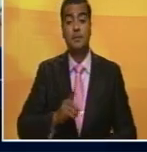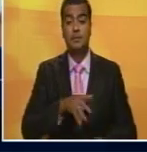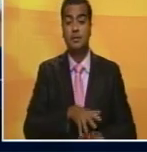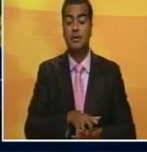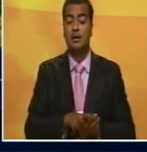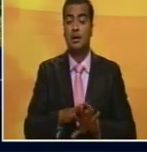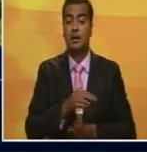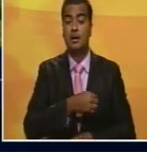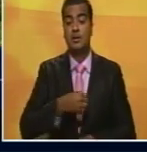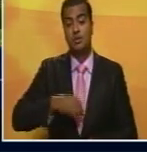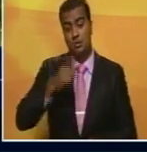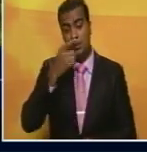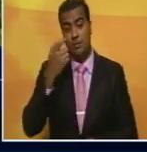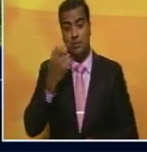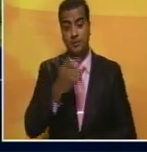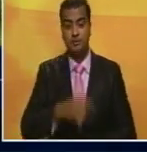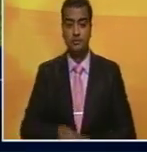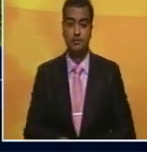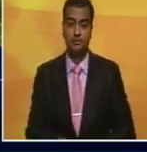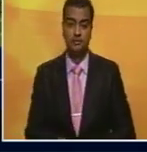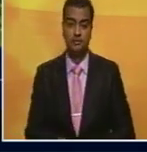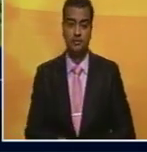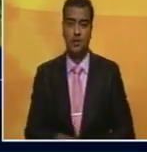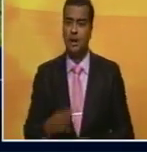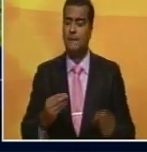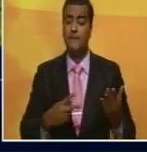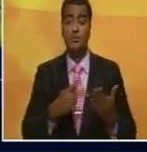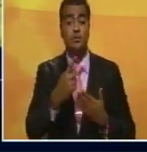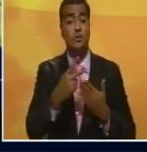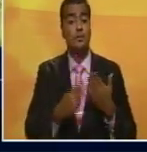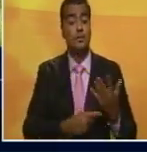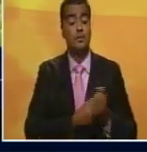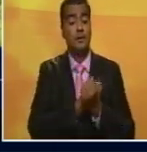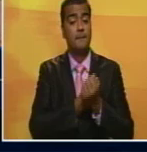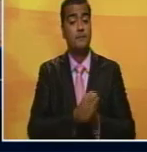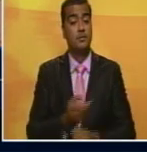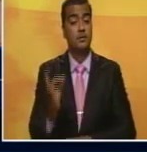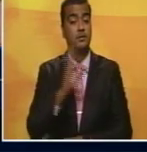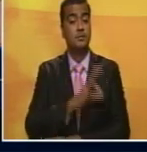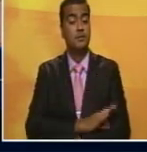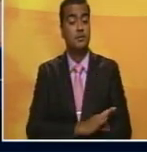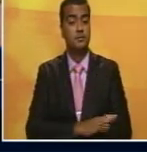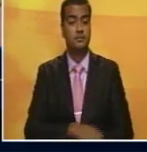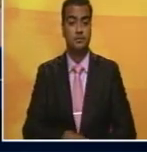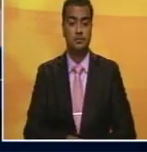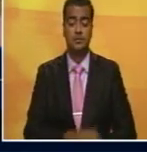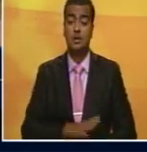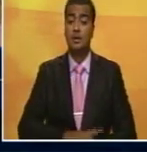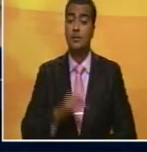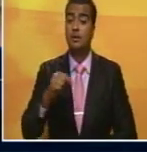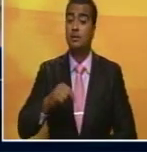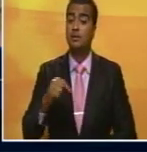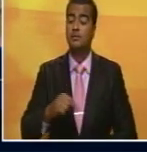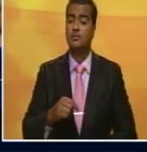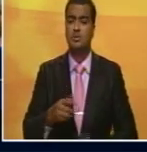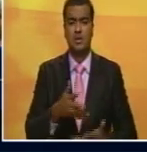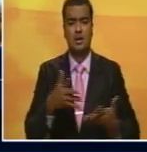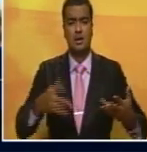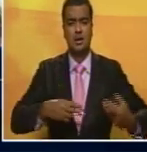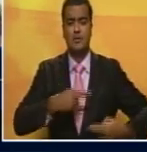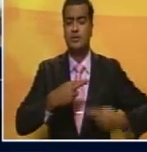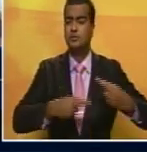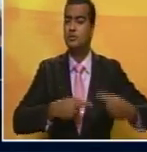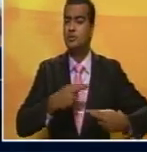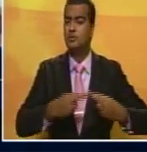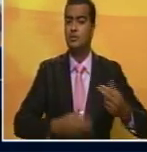a nuestro pueblo, a nuestros consejos comunales. Hay muchos planes de amor a Barquisimeto, por eso es que estamos aquí con esta gran